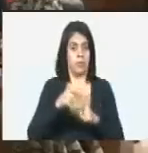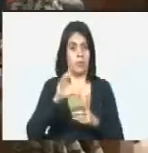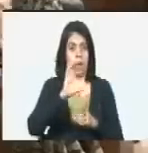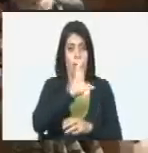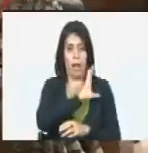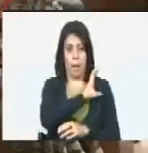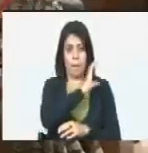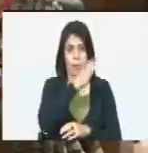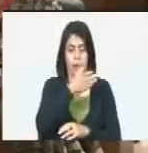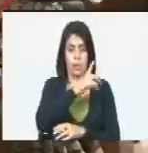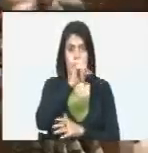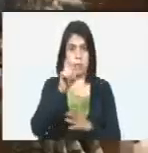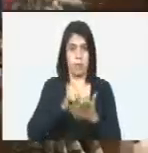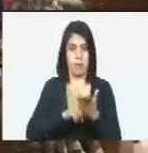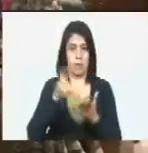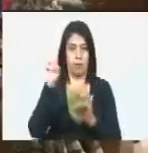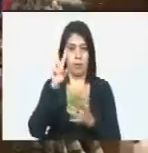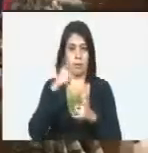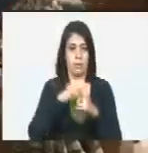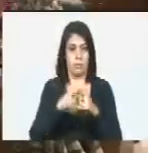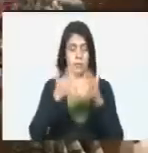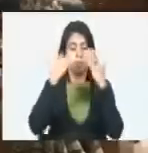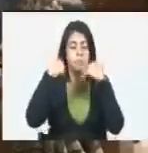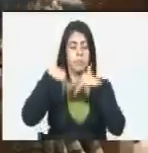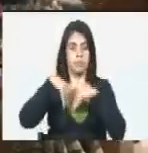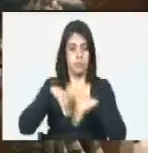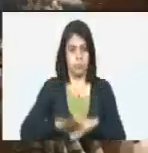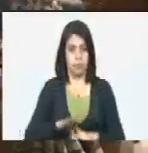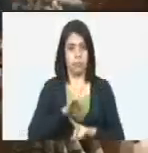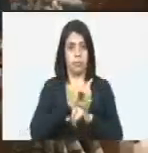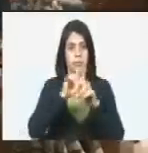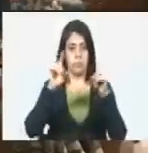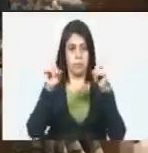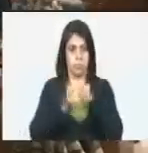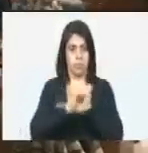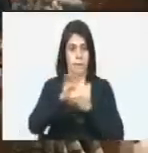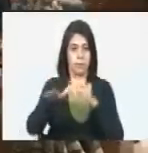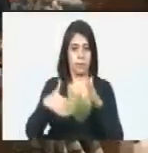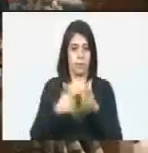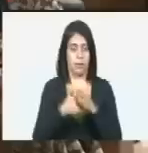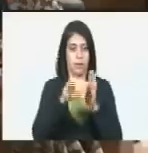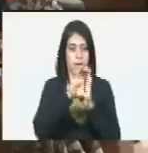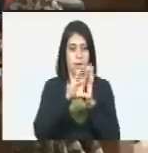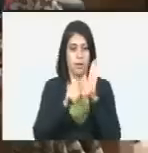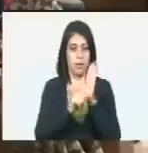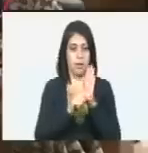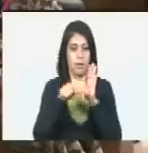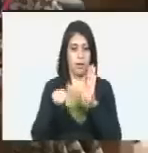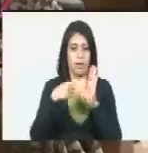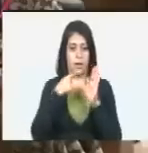Venezuela. Después de allí, en todas las constituciones de Venezuela, hasta de